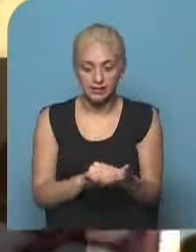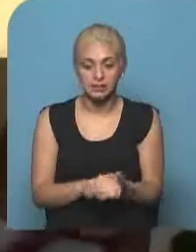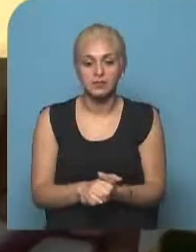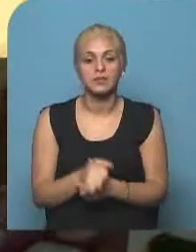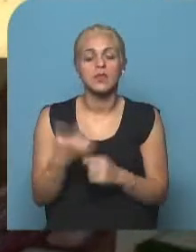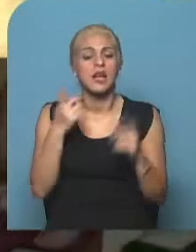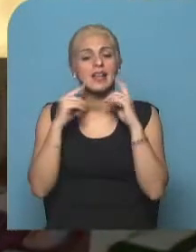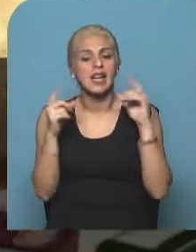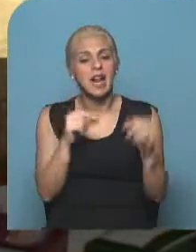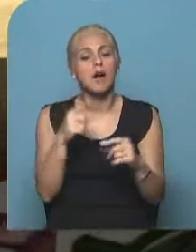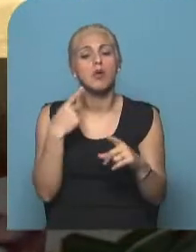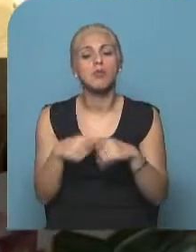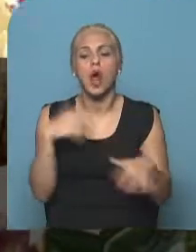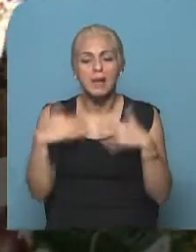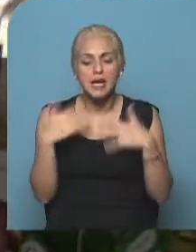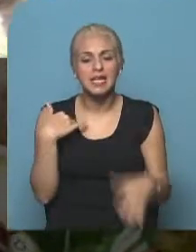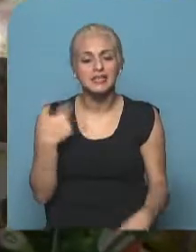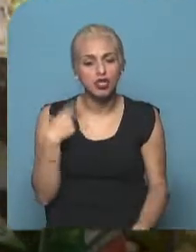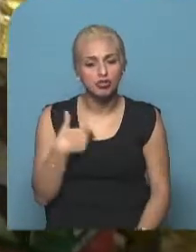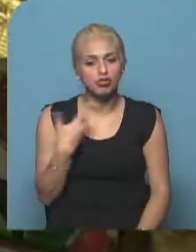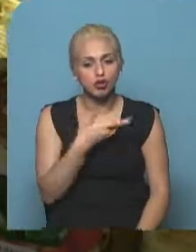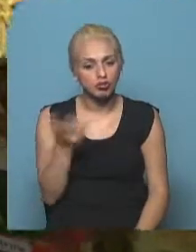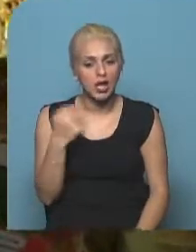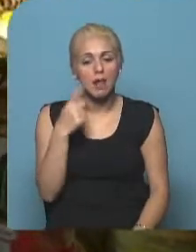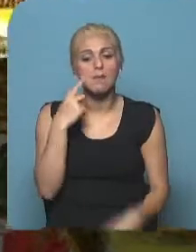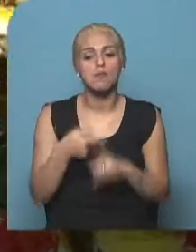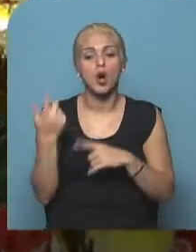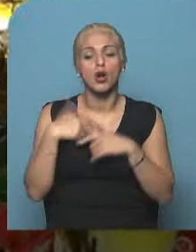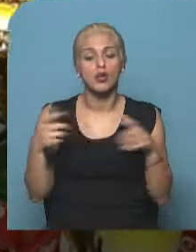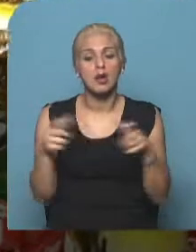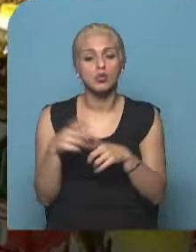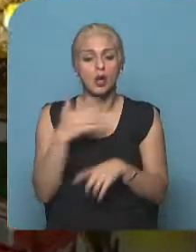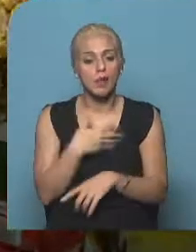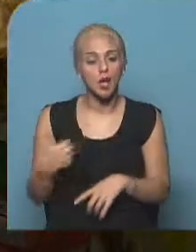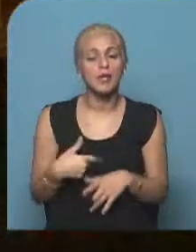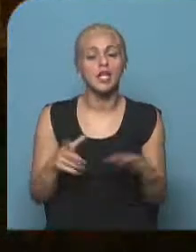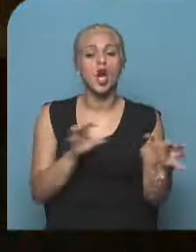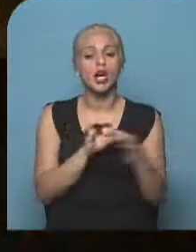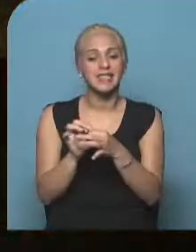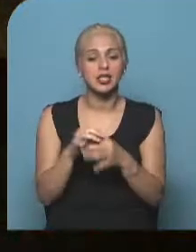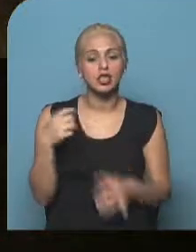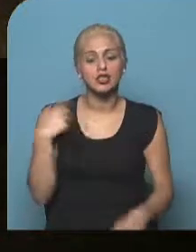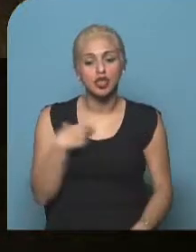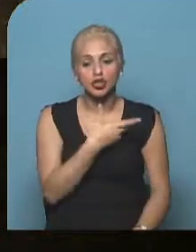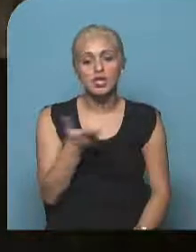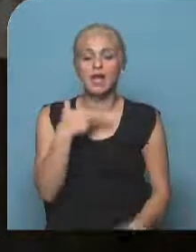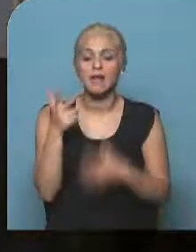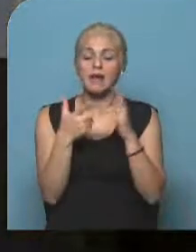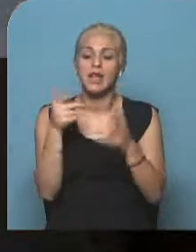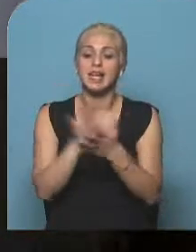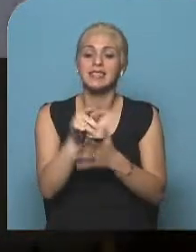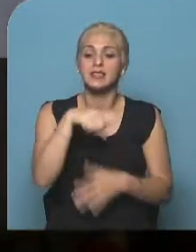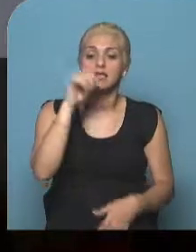Reclama por la emergencia social. Tras el fracaso de la reunión con el gobierno, las organizaciones sociales definirán este lunes